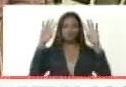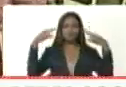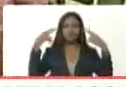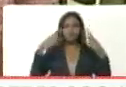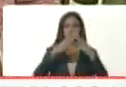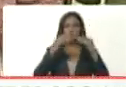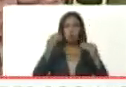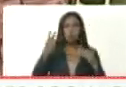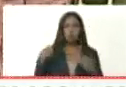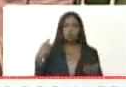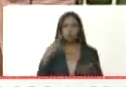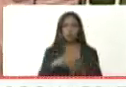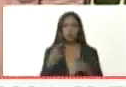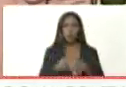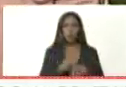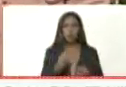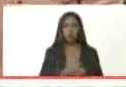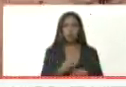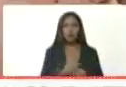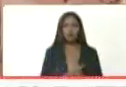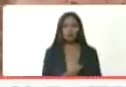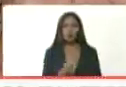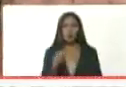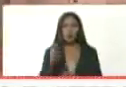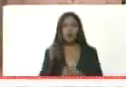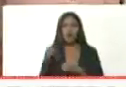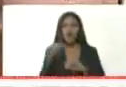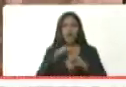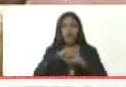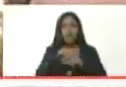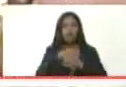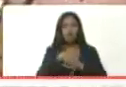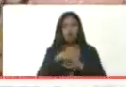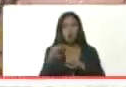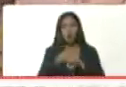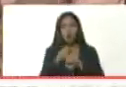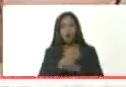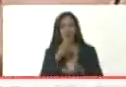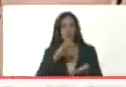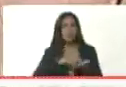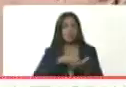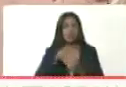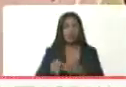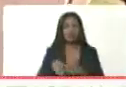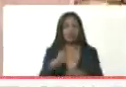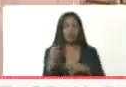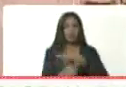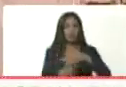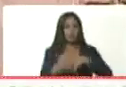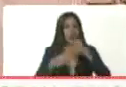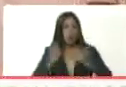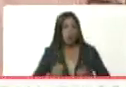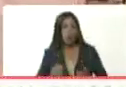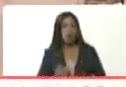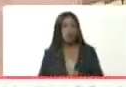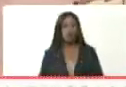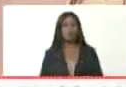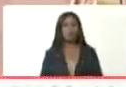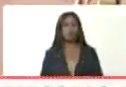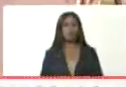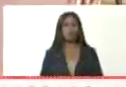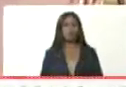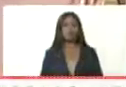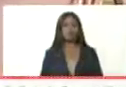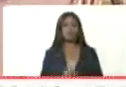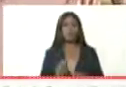tengo a nuestro gobernador héctor rodríguez castro gobernador revolucionario gobernador